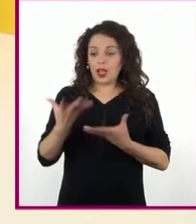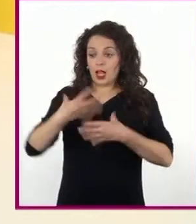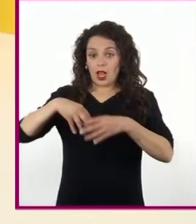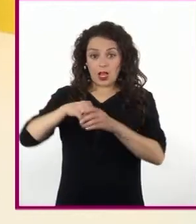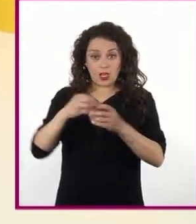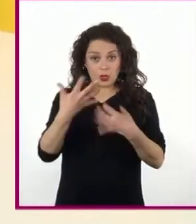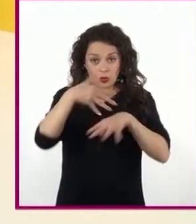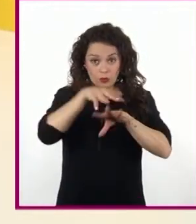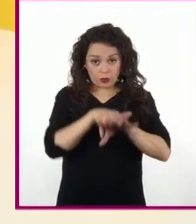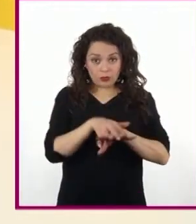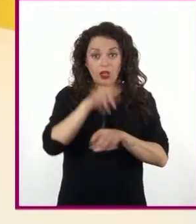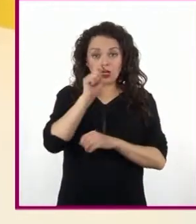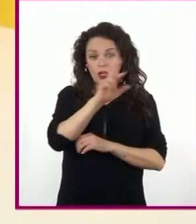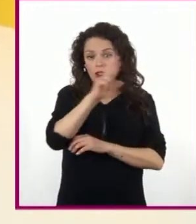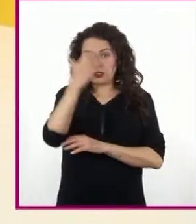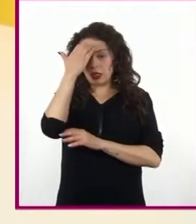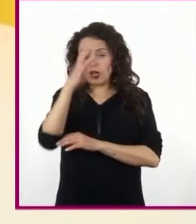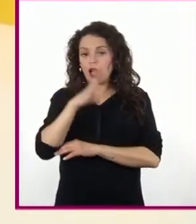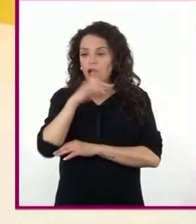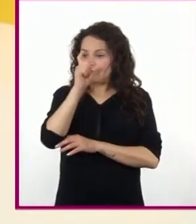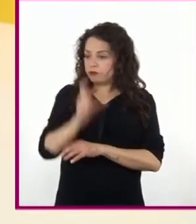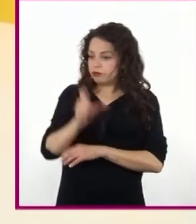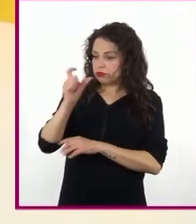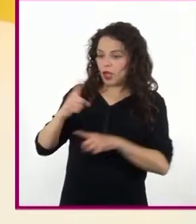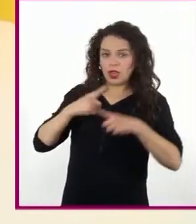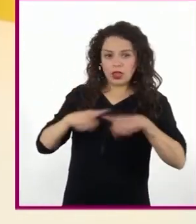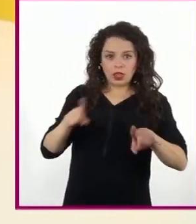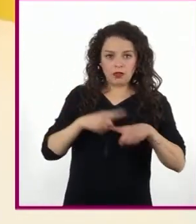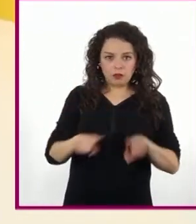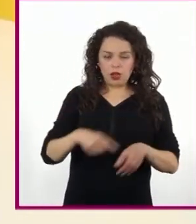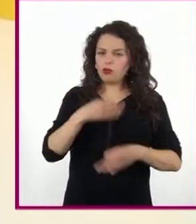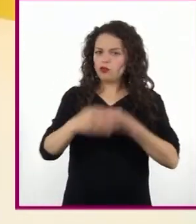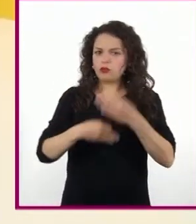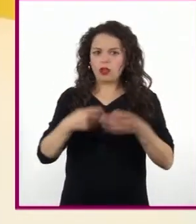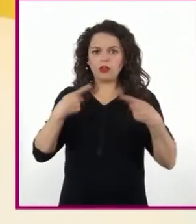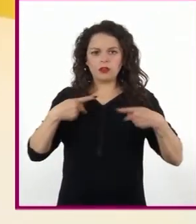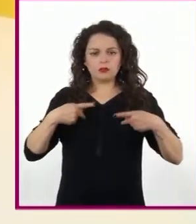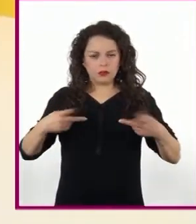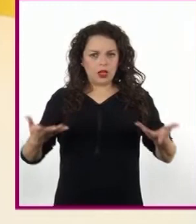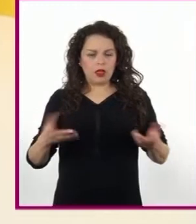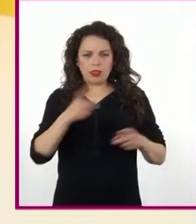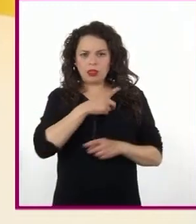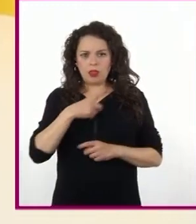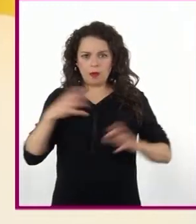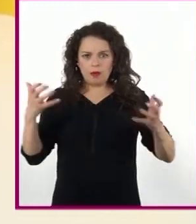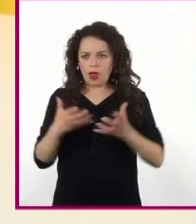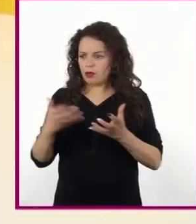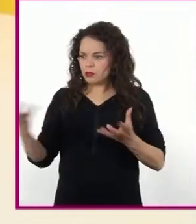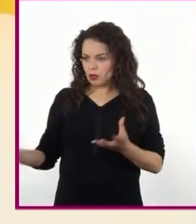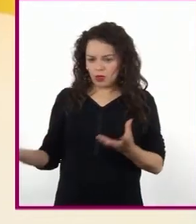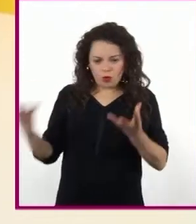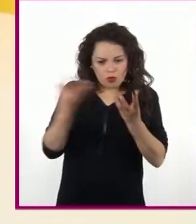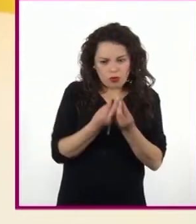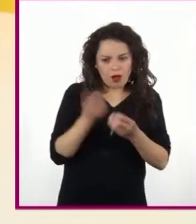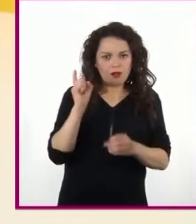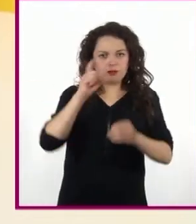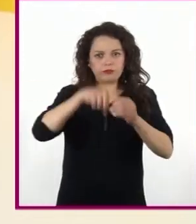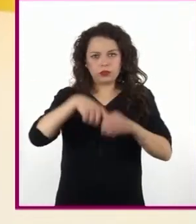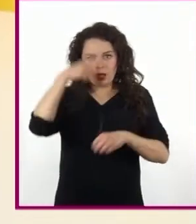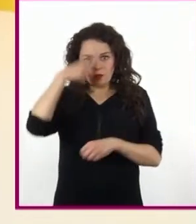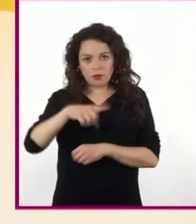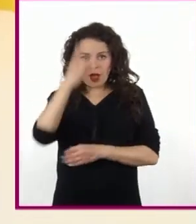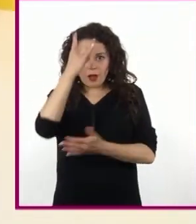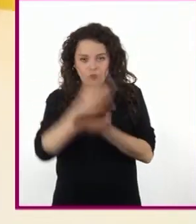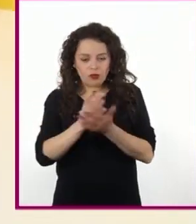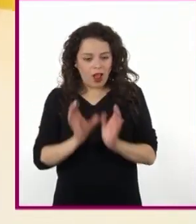implica reconocer las diferencias y actuar para que todas las personas formen parte de una comunidad. Un ejemplo puede